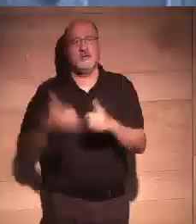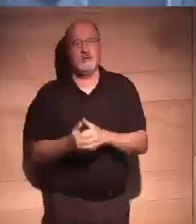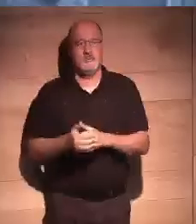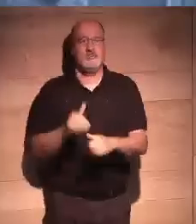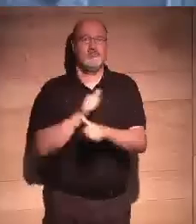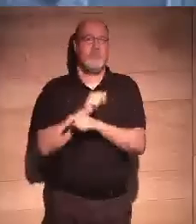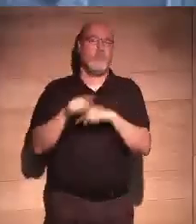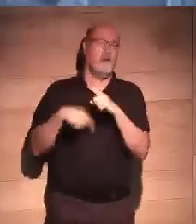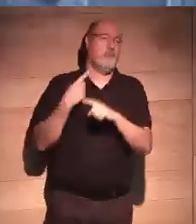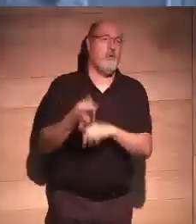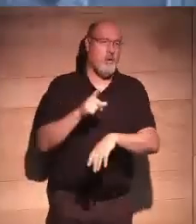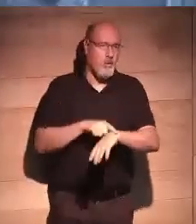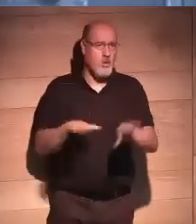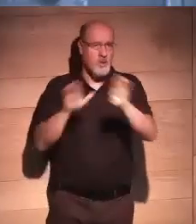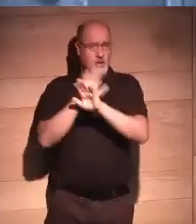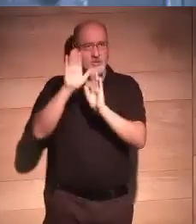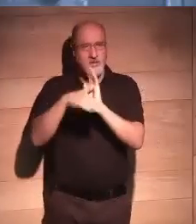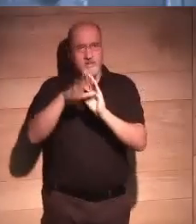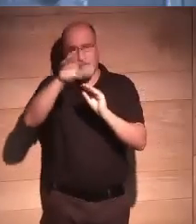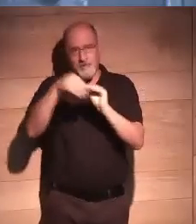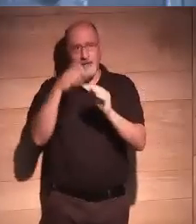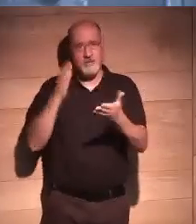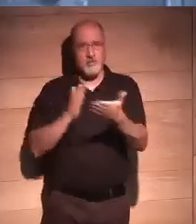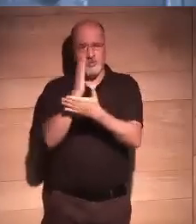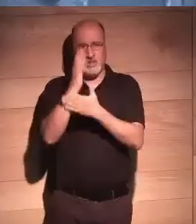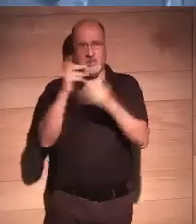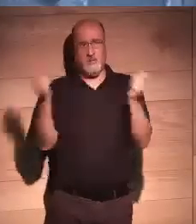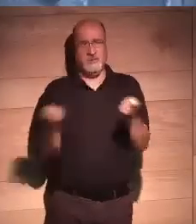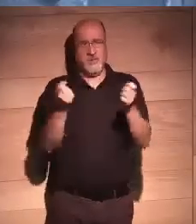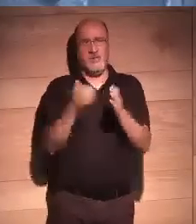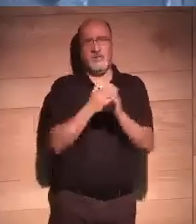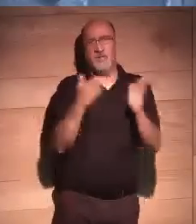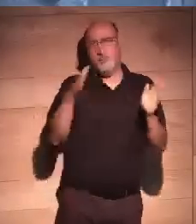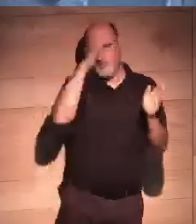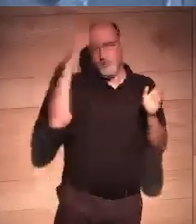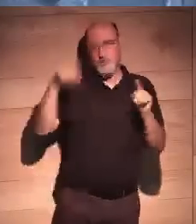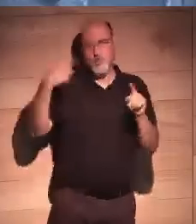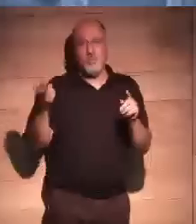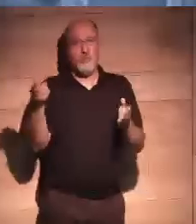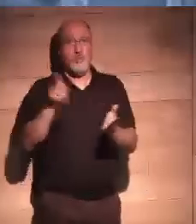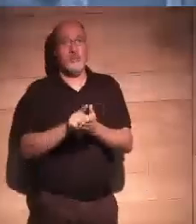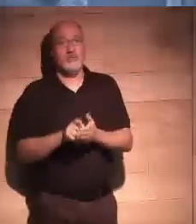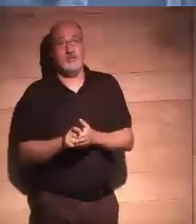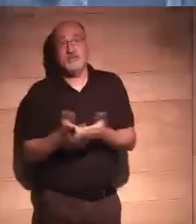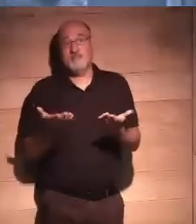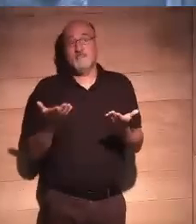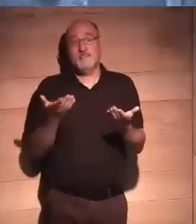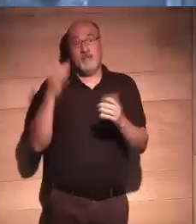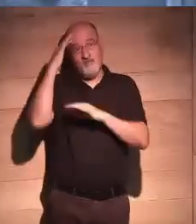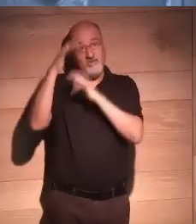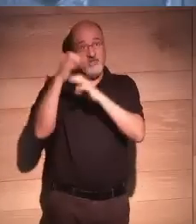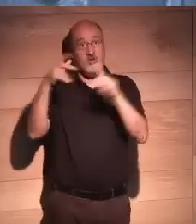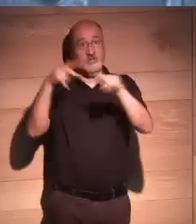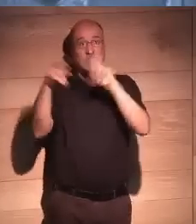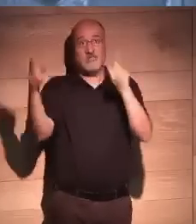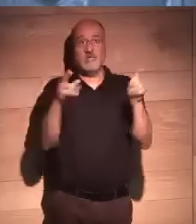El Hormiguero y que luego igual te cortan la temporada a la mitad durante el verano y vuelve, ¿no? Eso está cambiando la afición, pero la